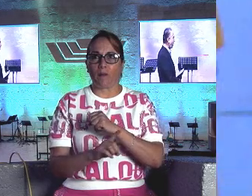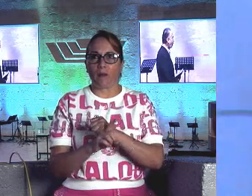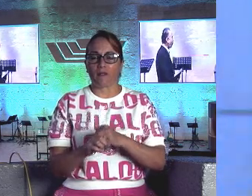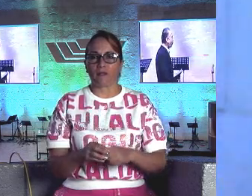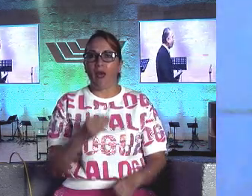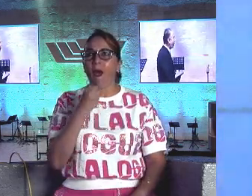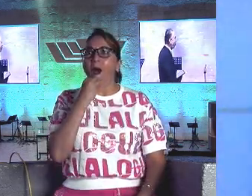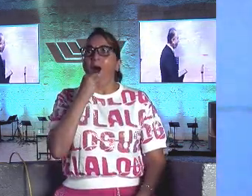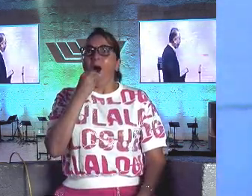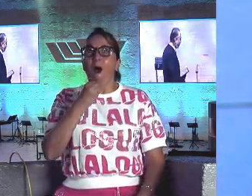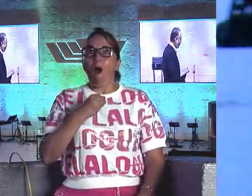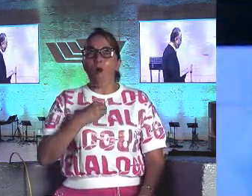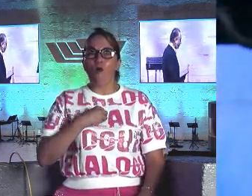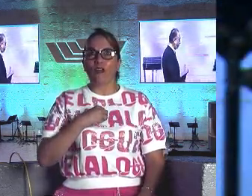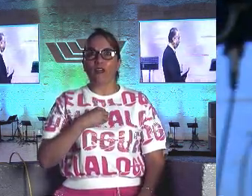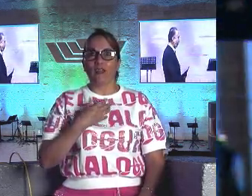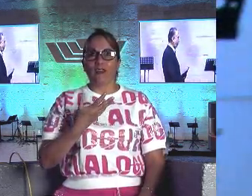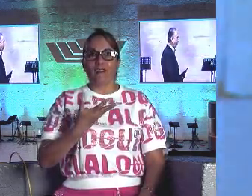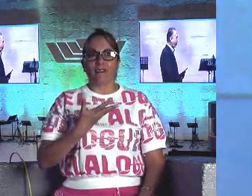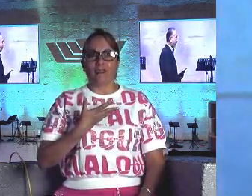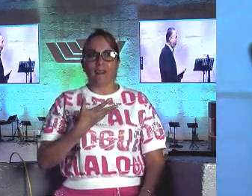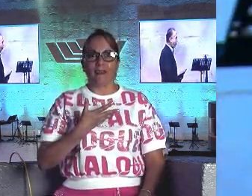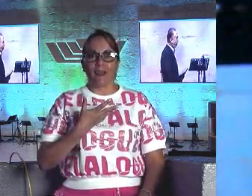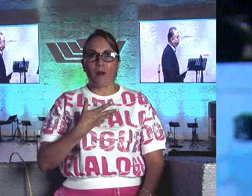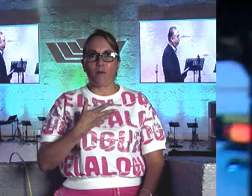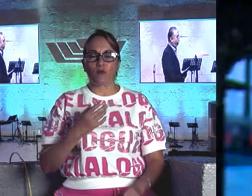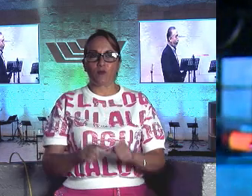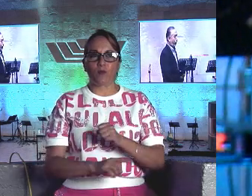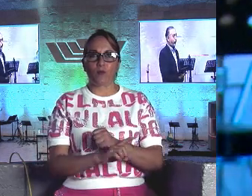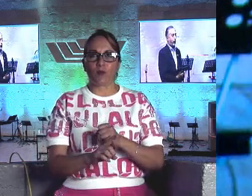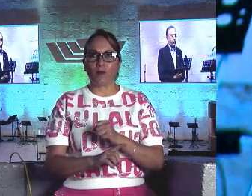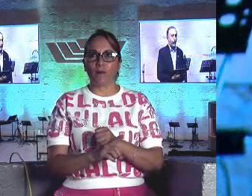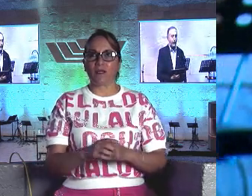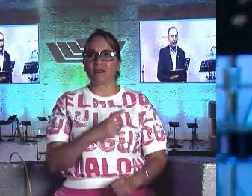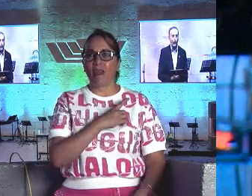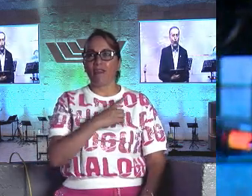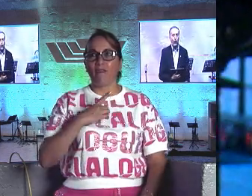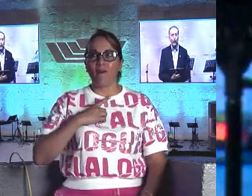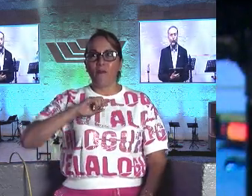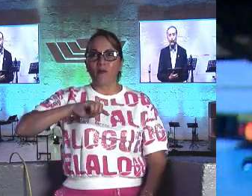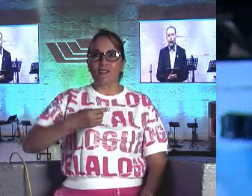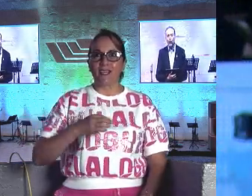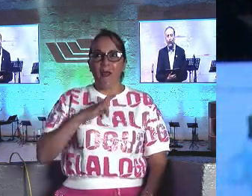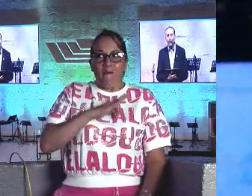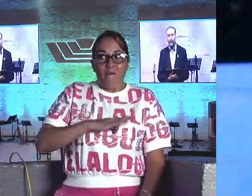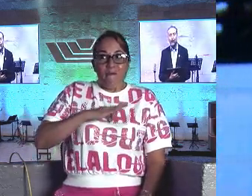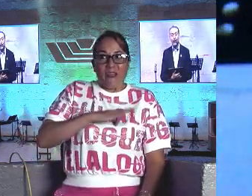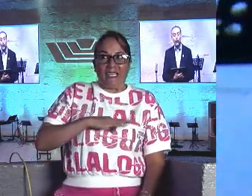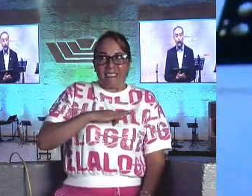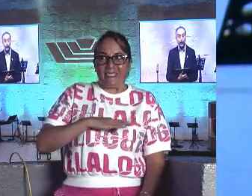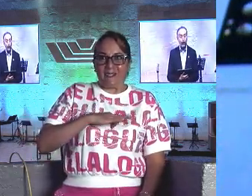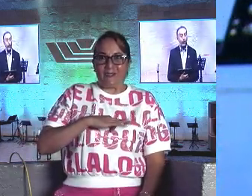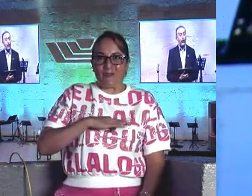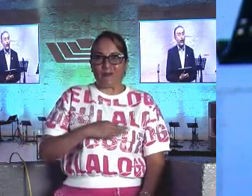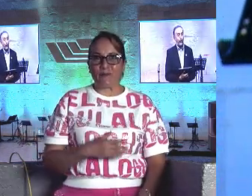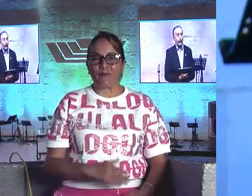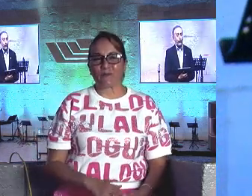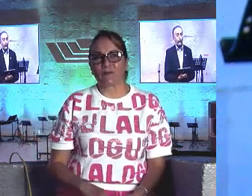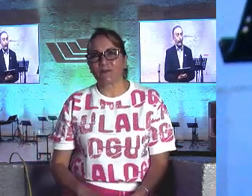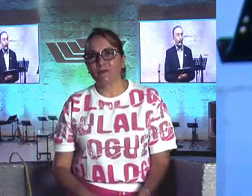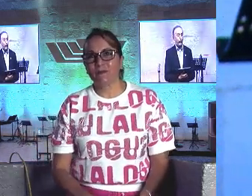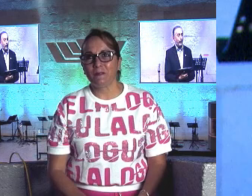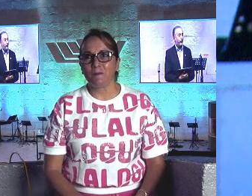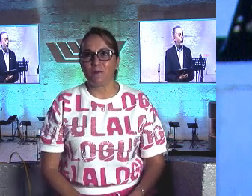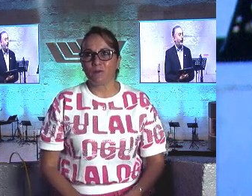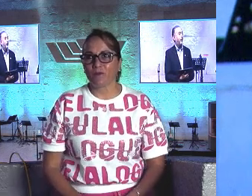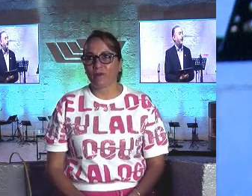el problema no es ese. Israel, por ejemplo, a pesar de todos los problemas que tiene actualmente, ¿saben